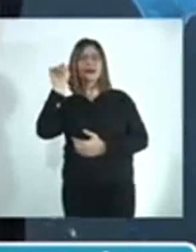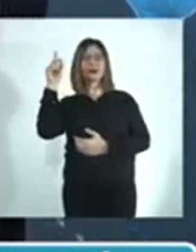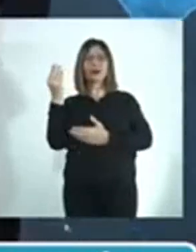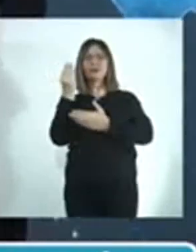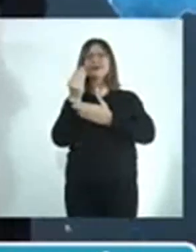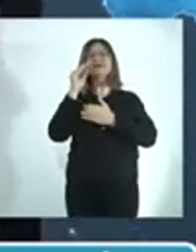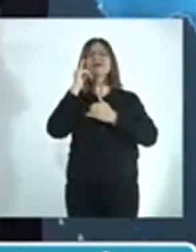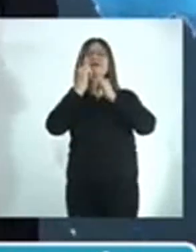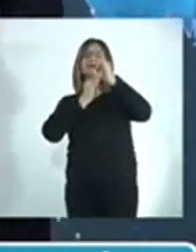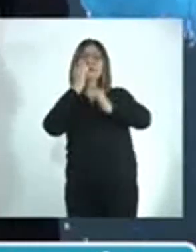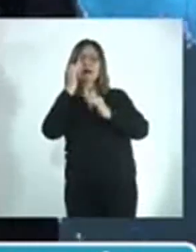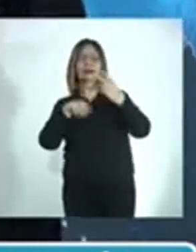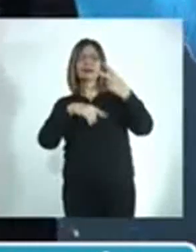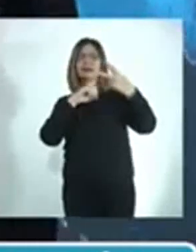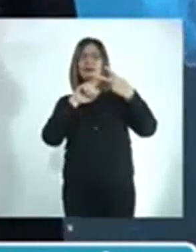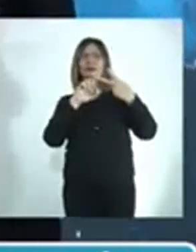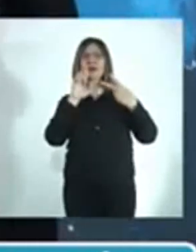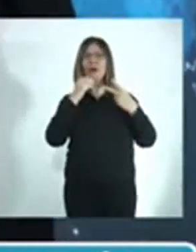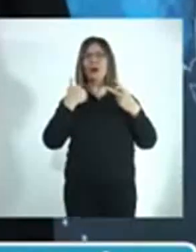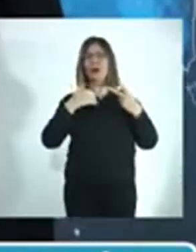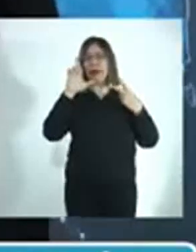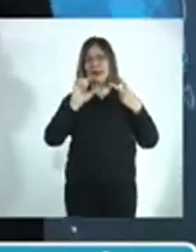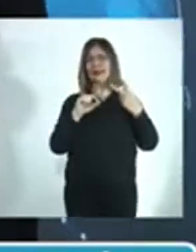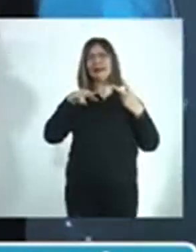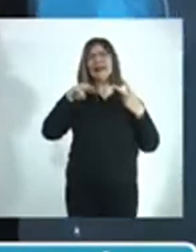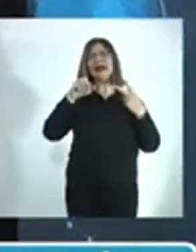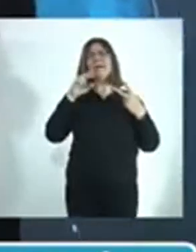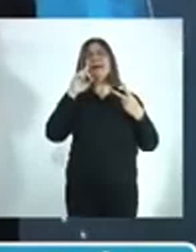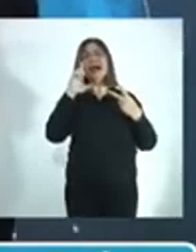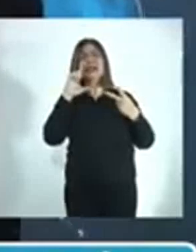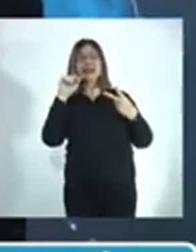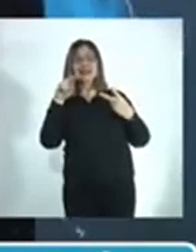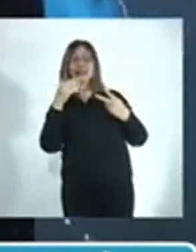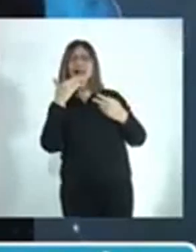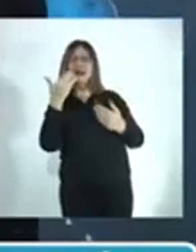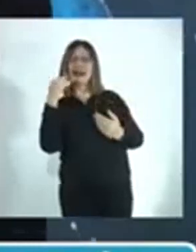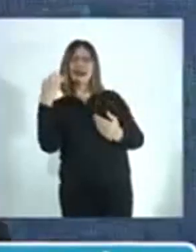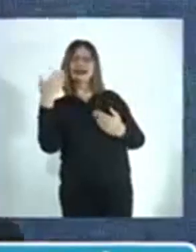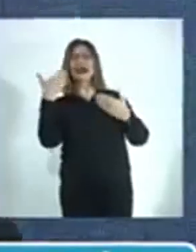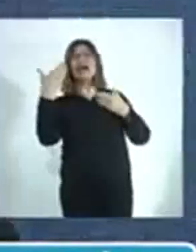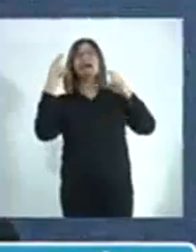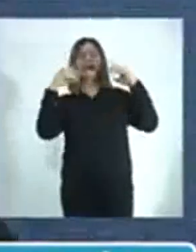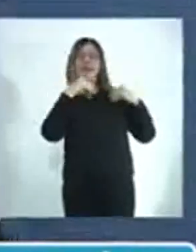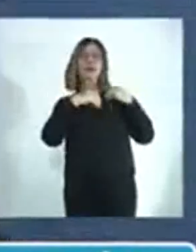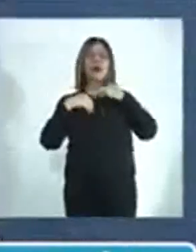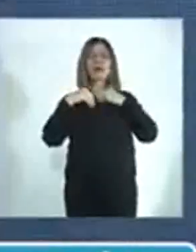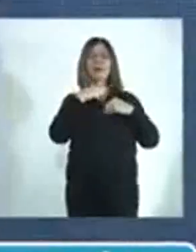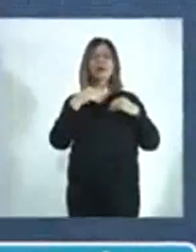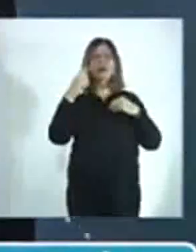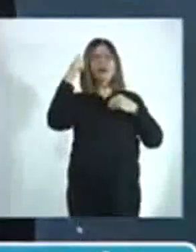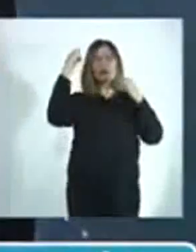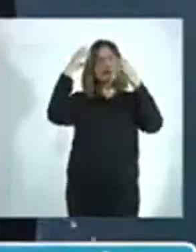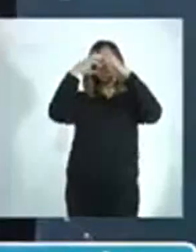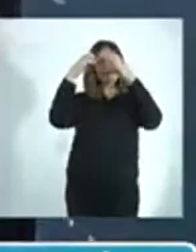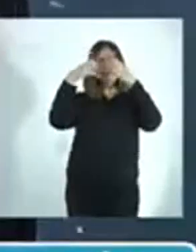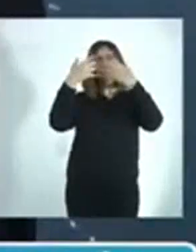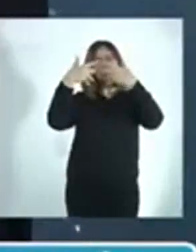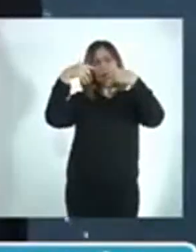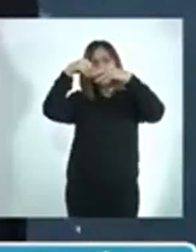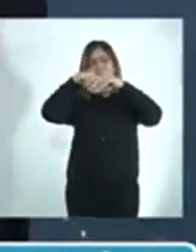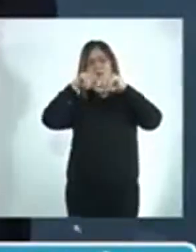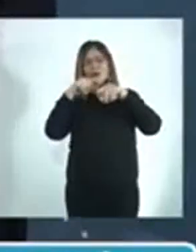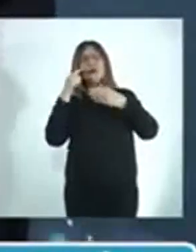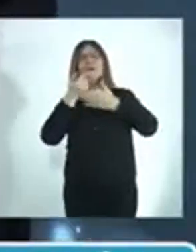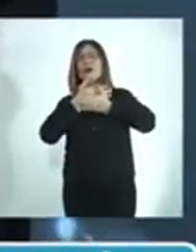acá. También Marilina Rocher, de Argentina, una vez más compartiendo con todos los tucumanos y presente una vez